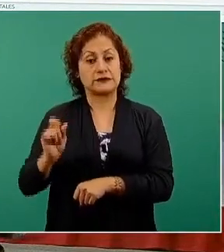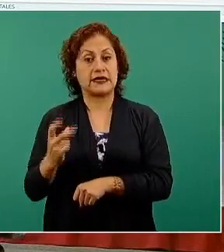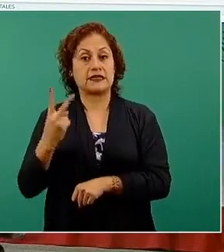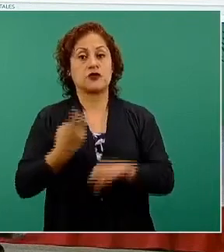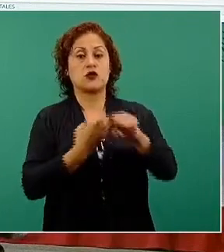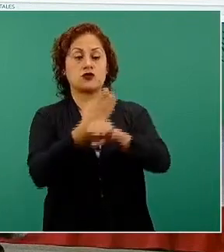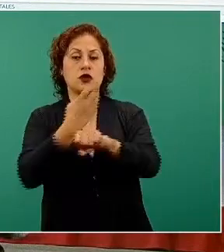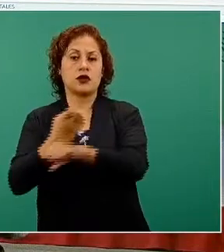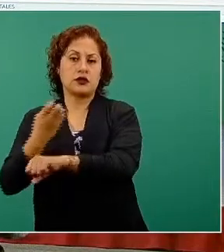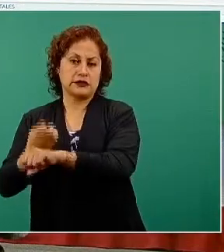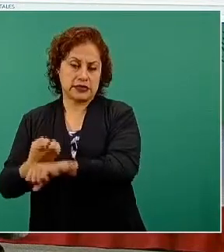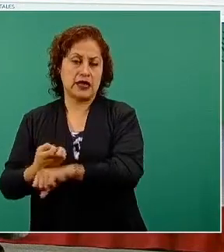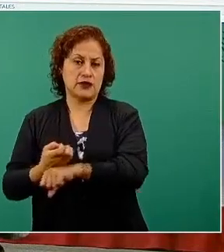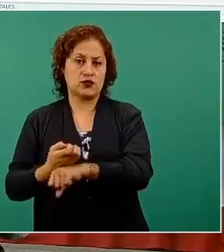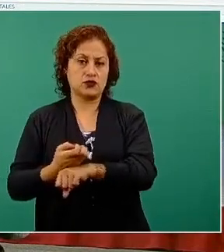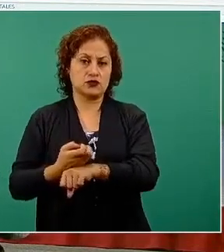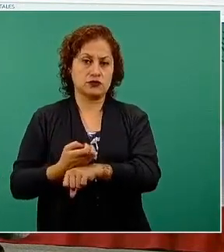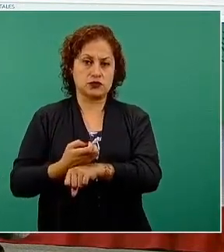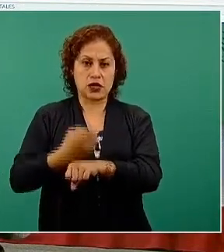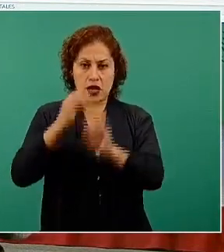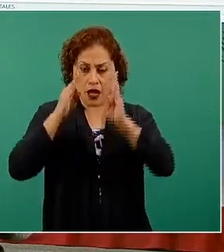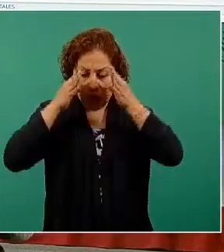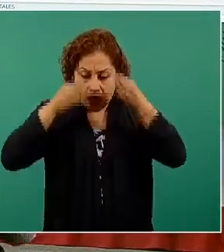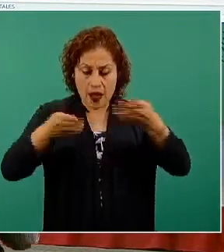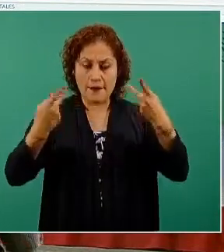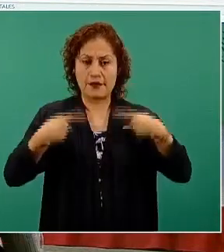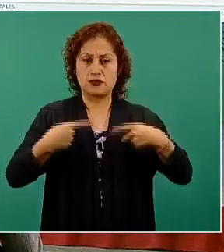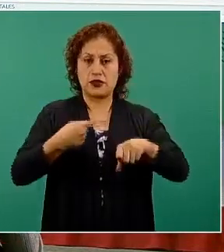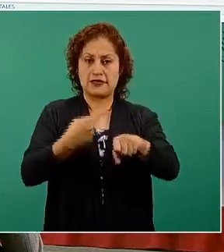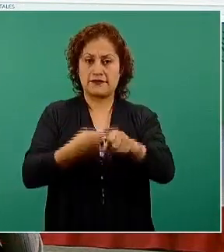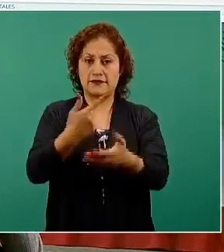30% de sus camas dedicadas a terapia intensiva